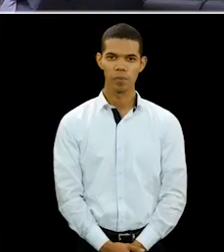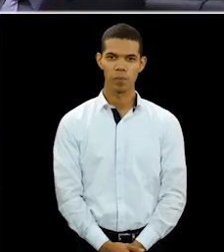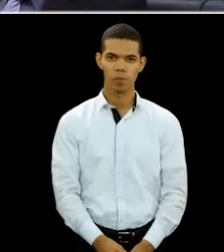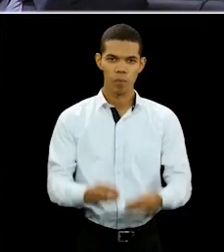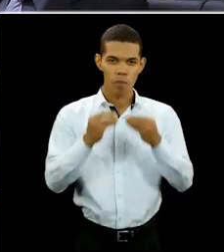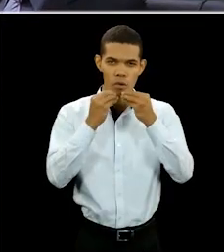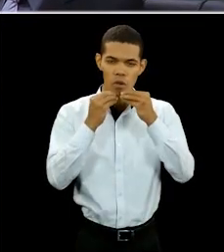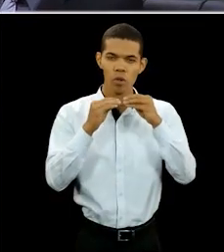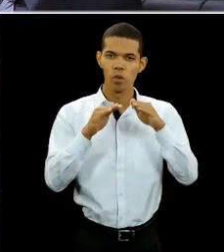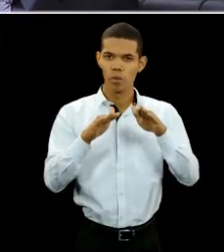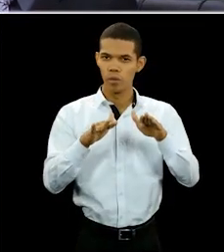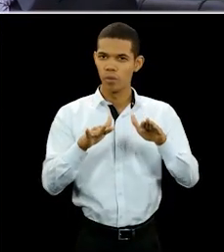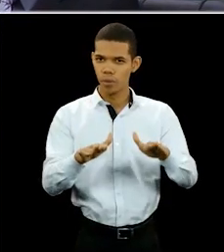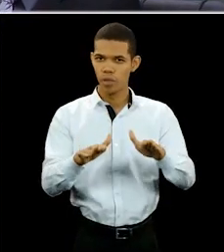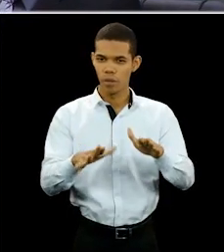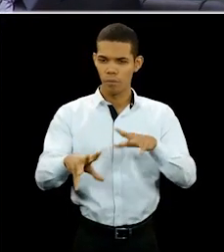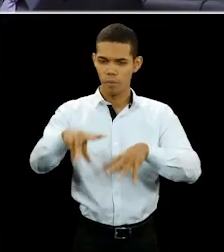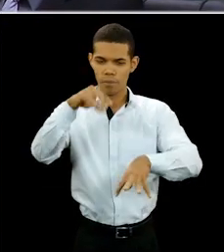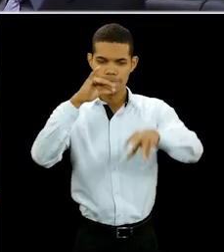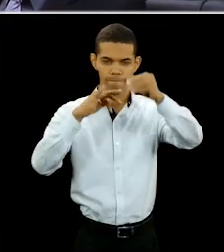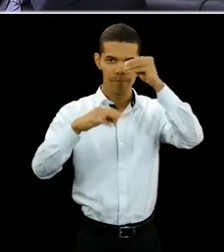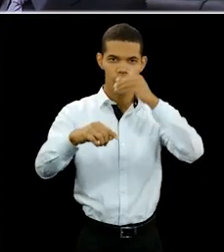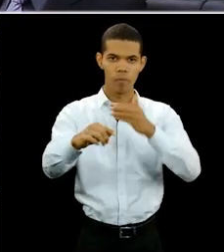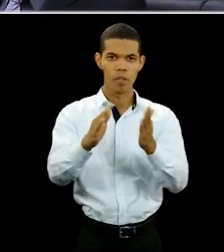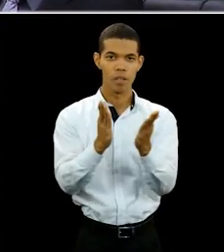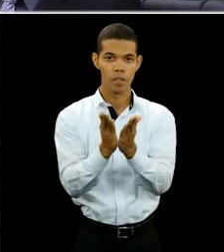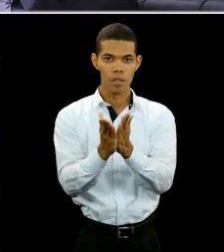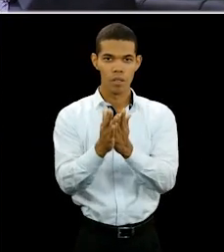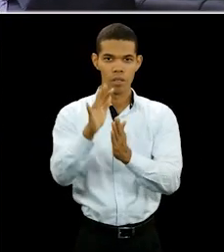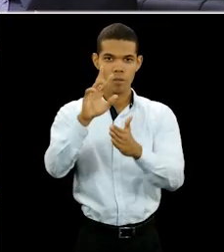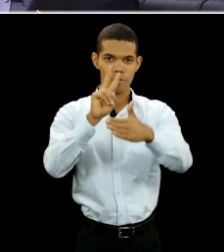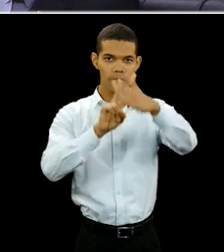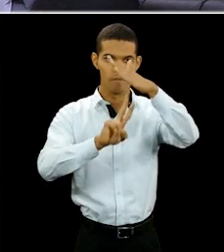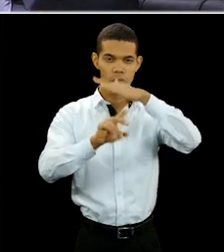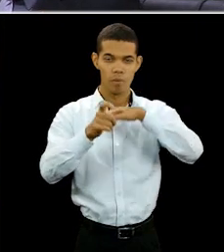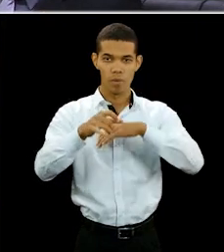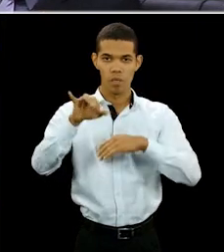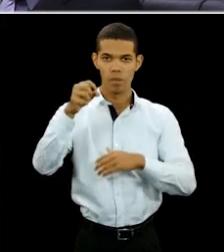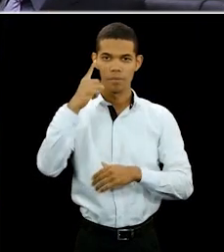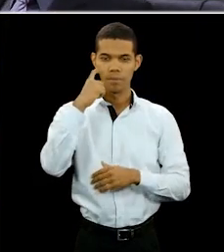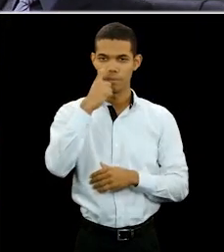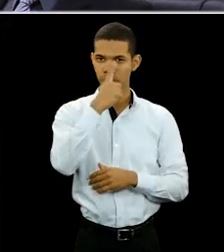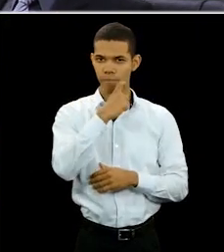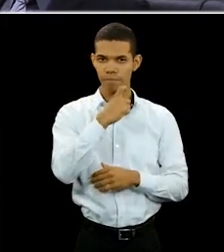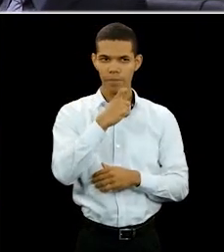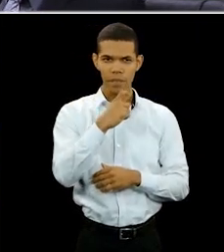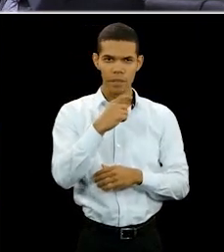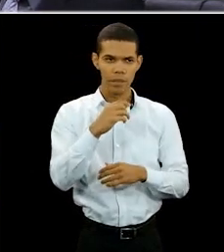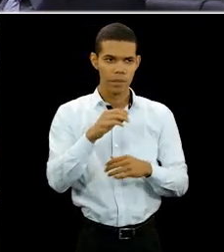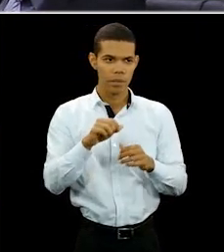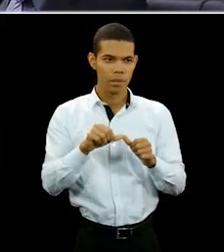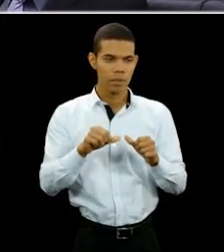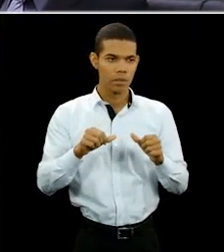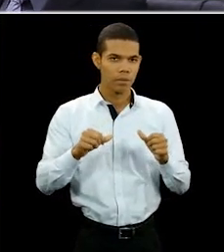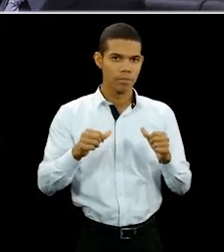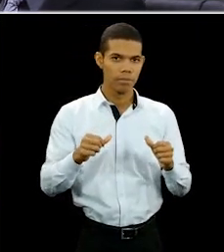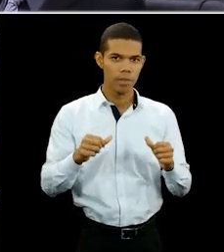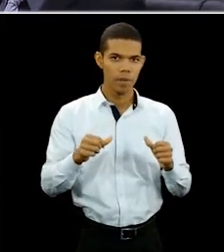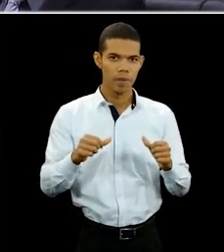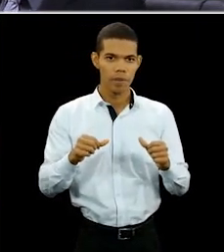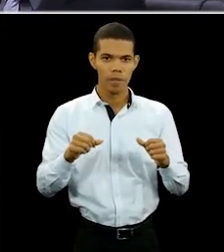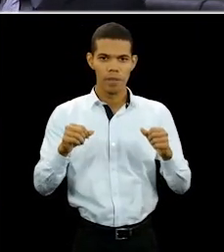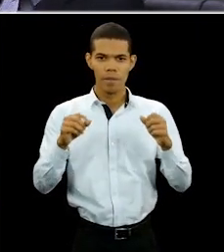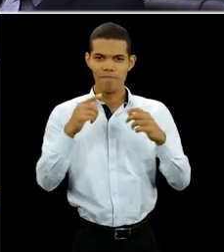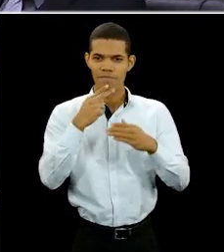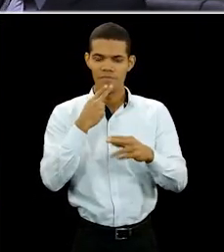sin duda ha sido una bendición el estudio del profeta Jeremías pero parece que las cosas se tienden a complicar el tema de esta semana